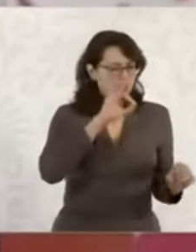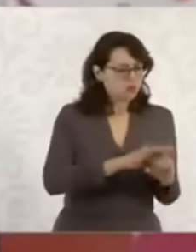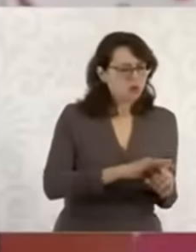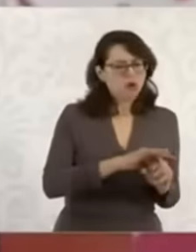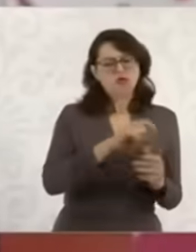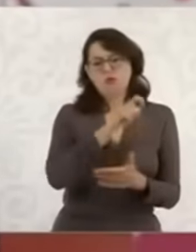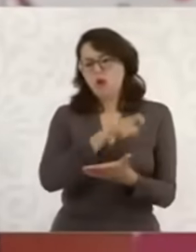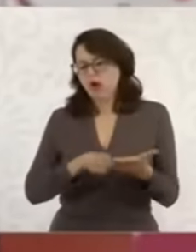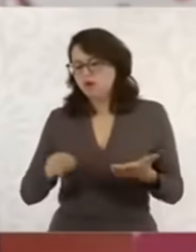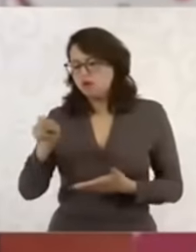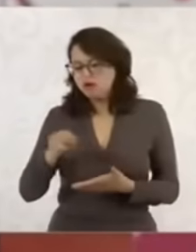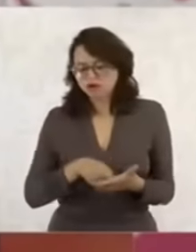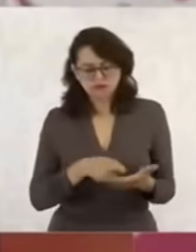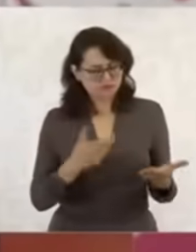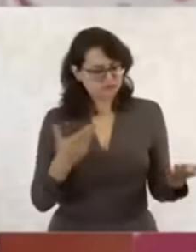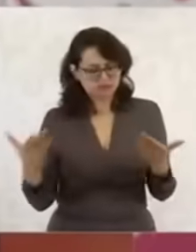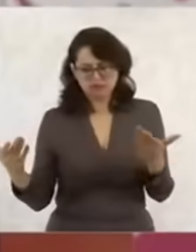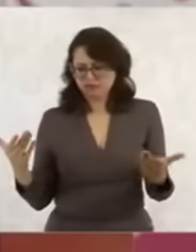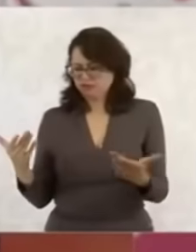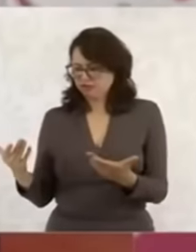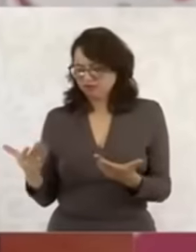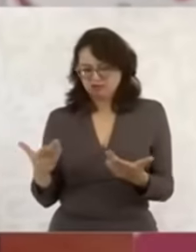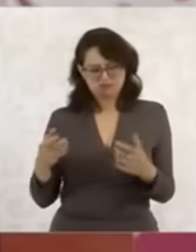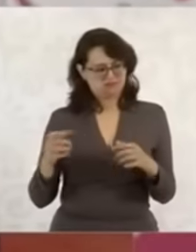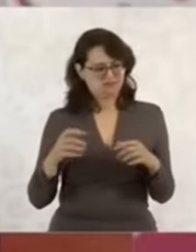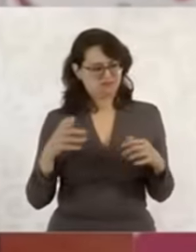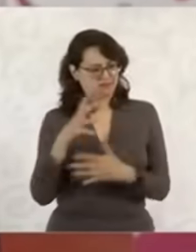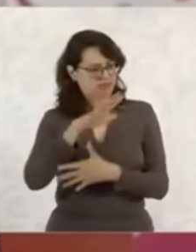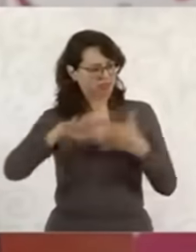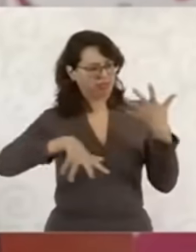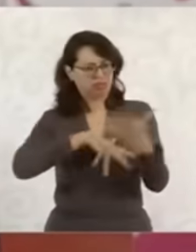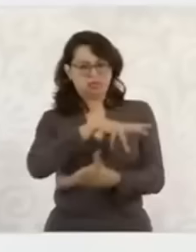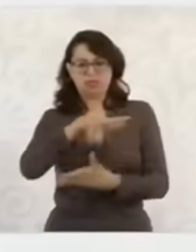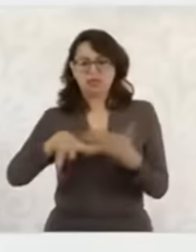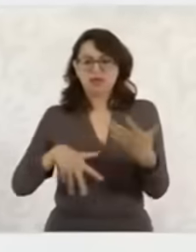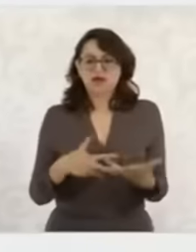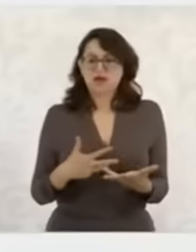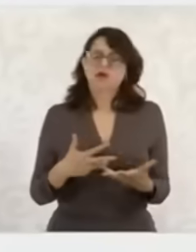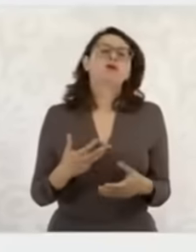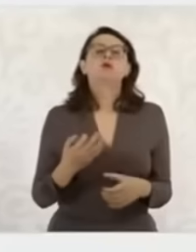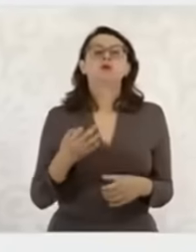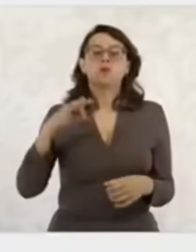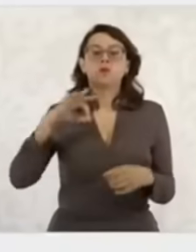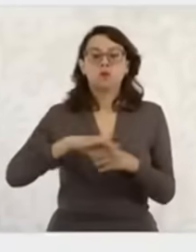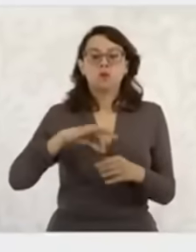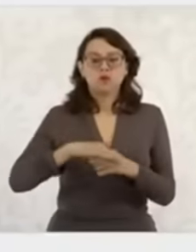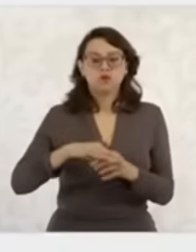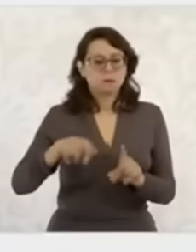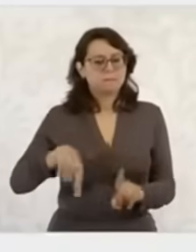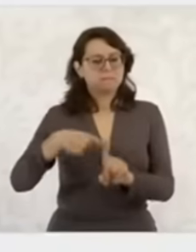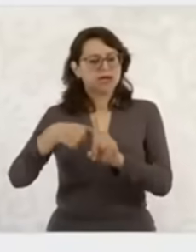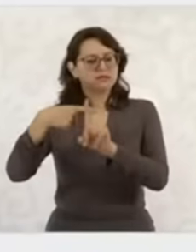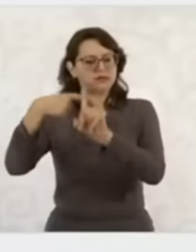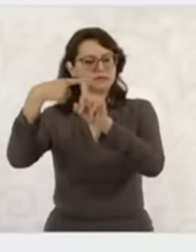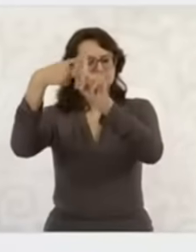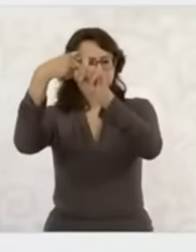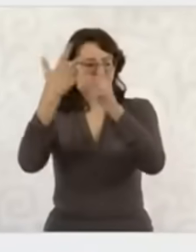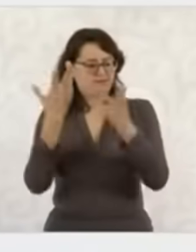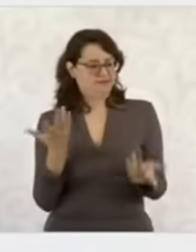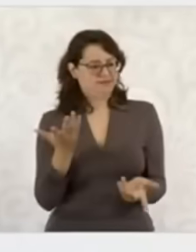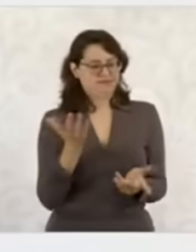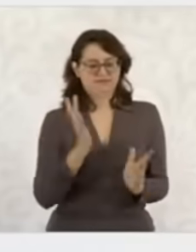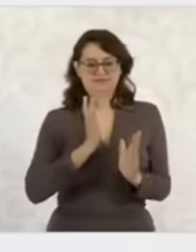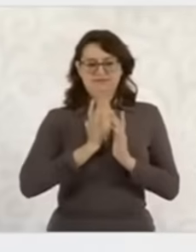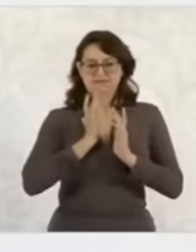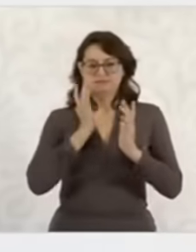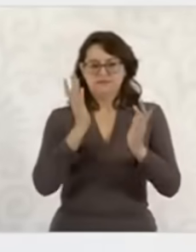se participó, no cuadraban los datos. Y siempre había votos de más y votos de menos.